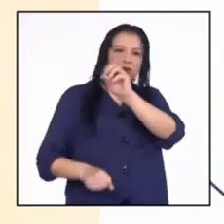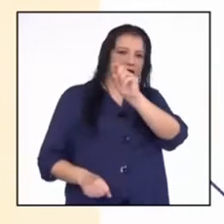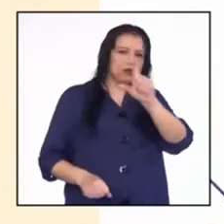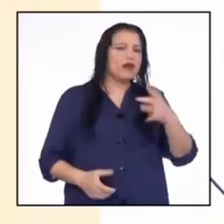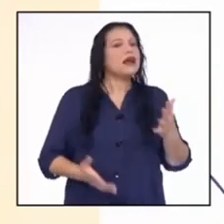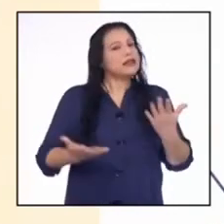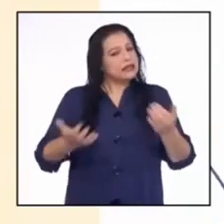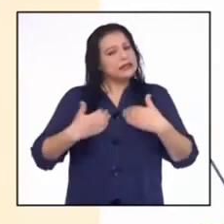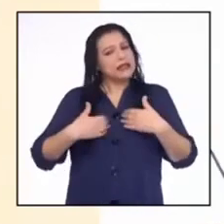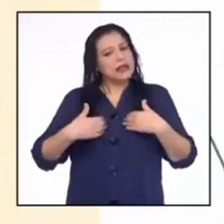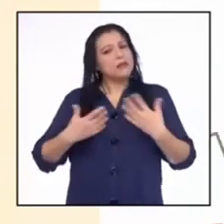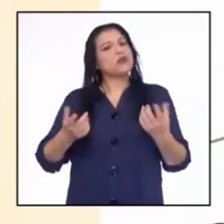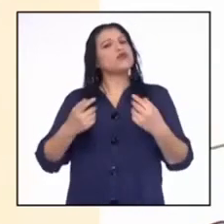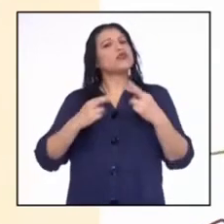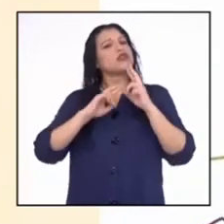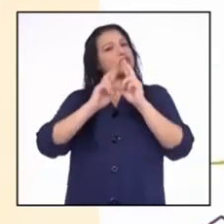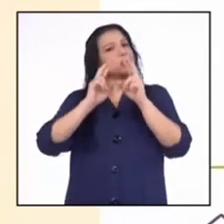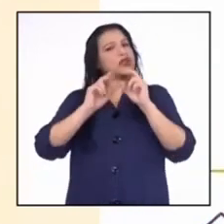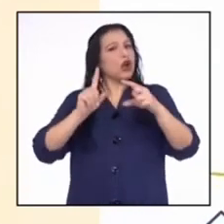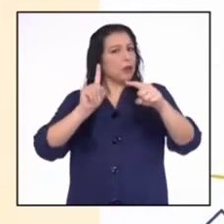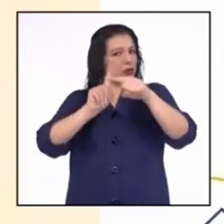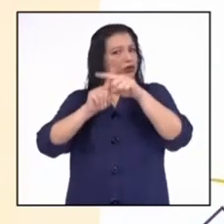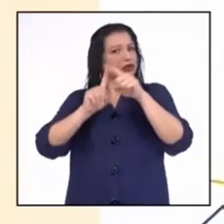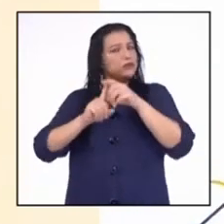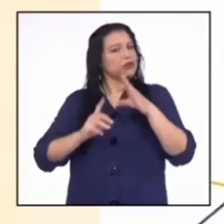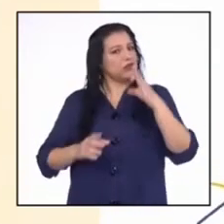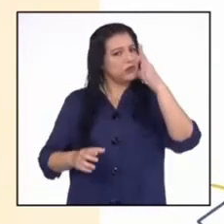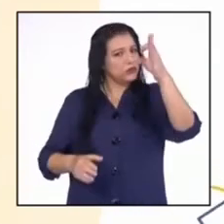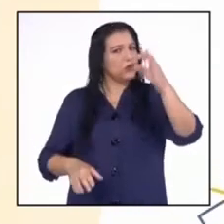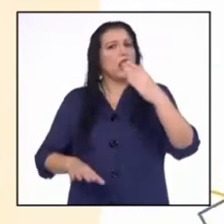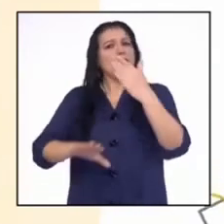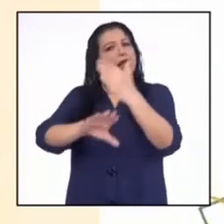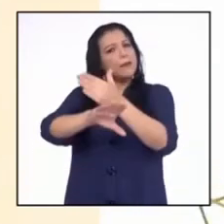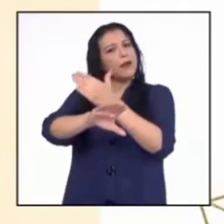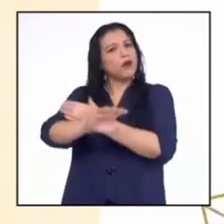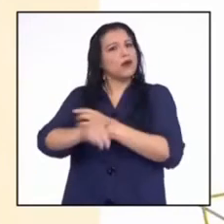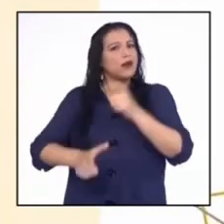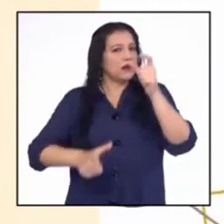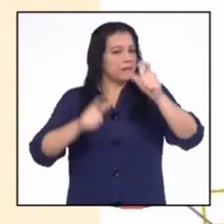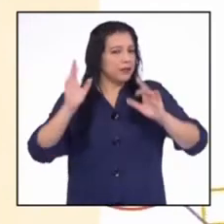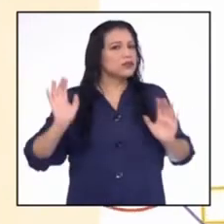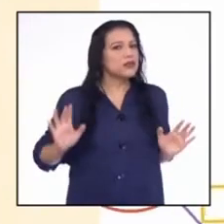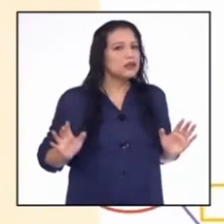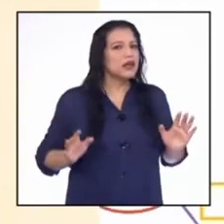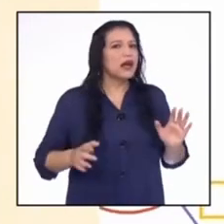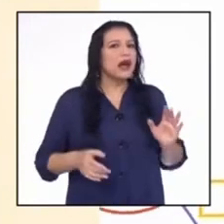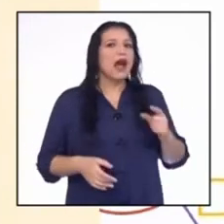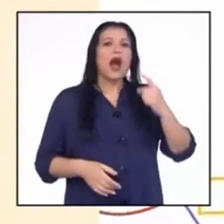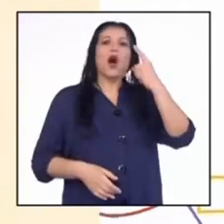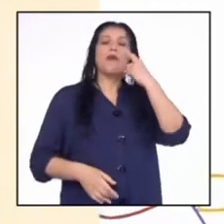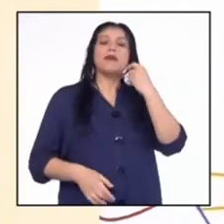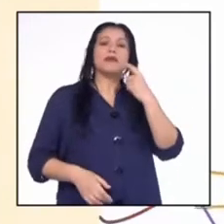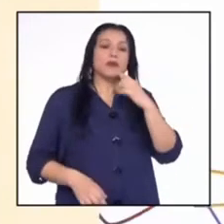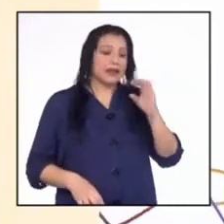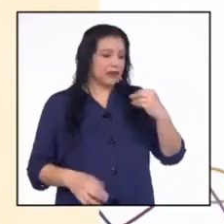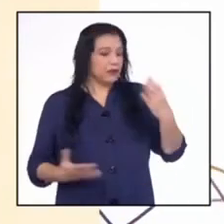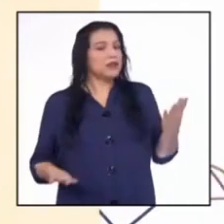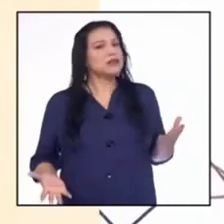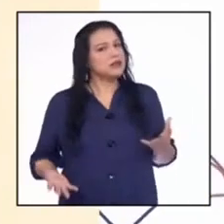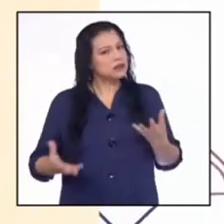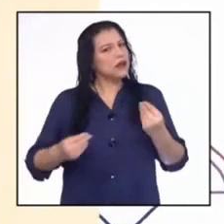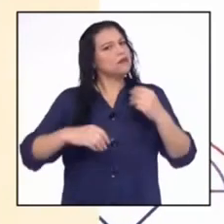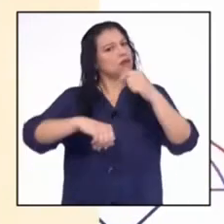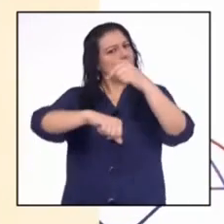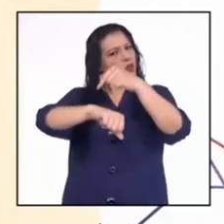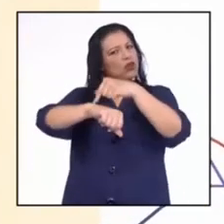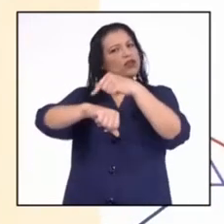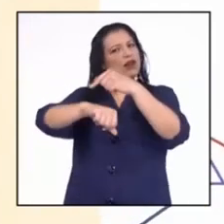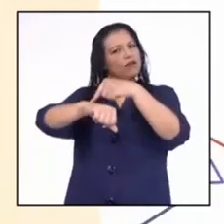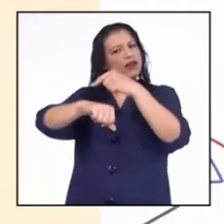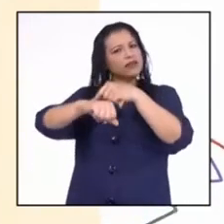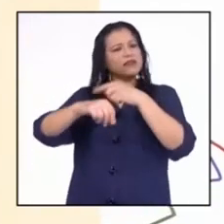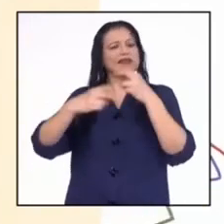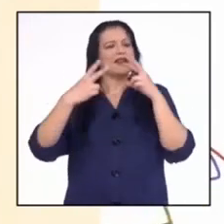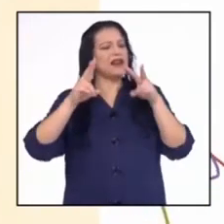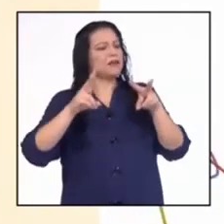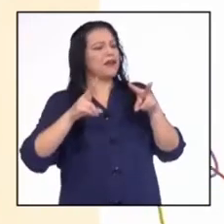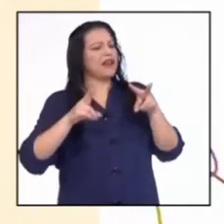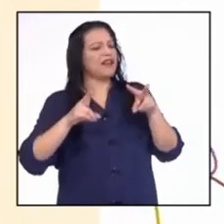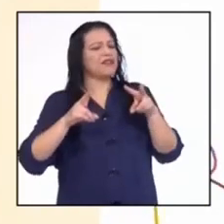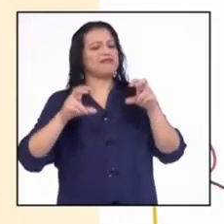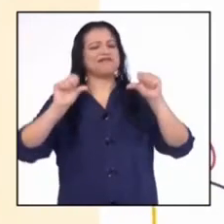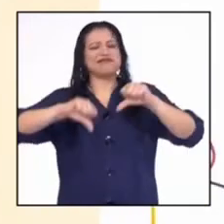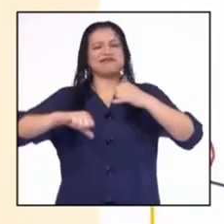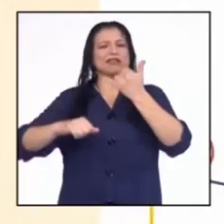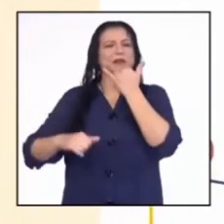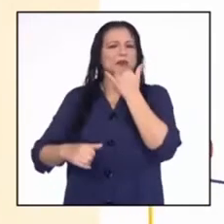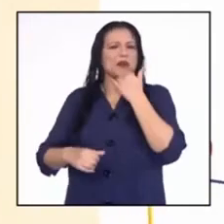tener resultados positivos en el futuro y mejorar como personas. Las y los adolescentes muchas veces son vistos de mala manera